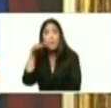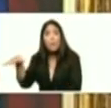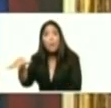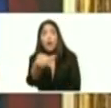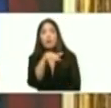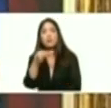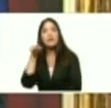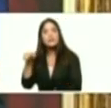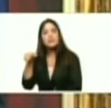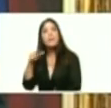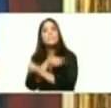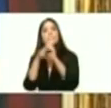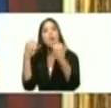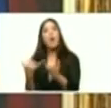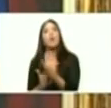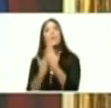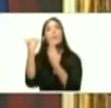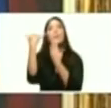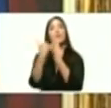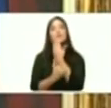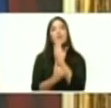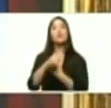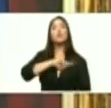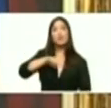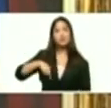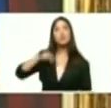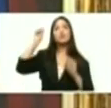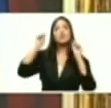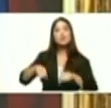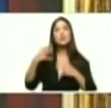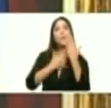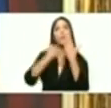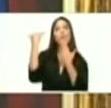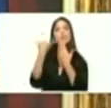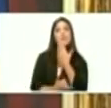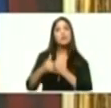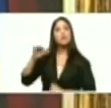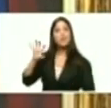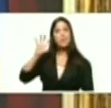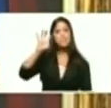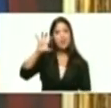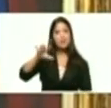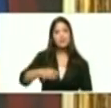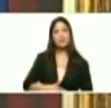sino que tenemos, proyecto, nosotros sí, tenemos un proyecto, de patria, de país,